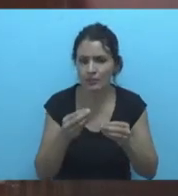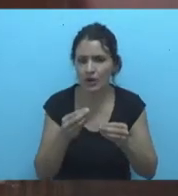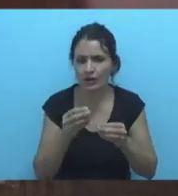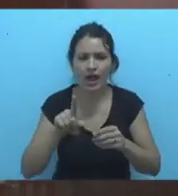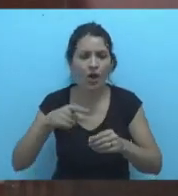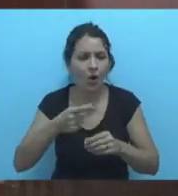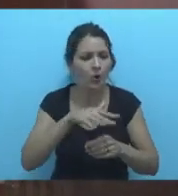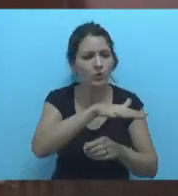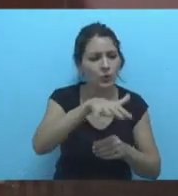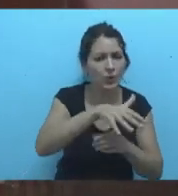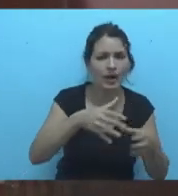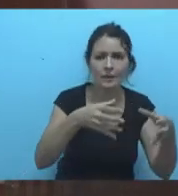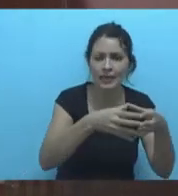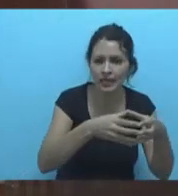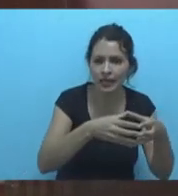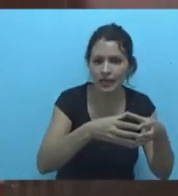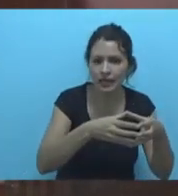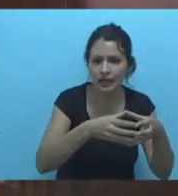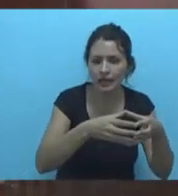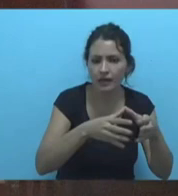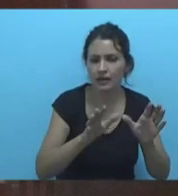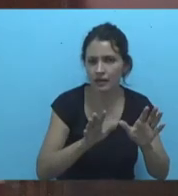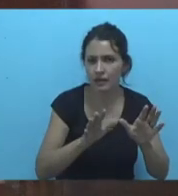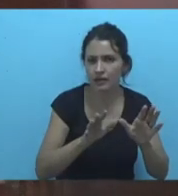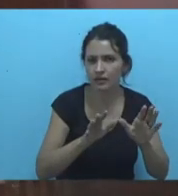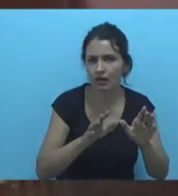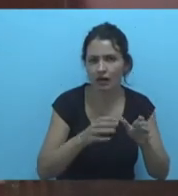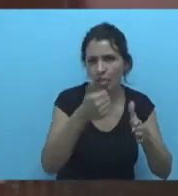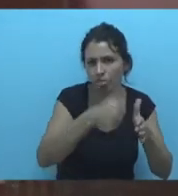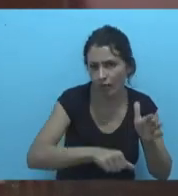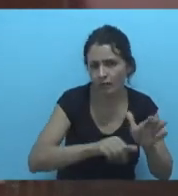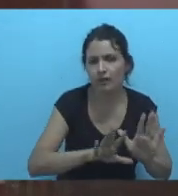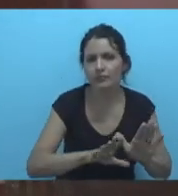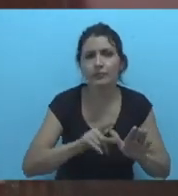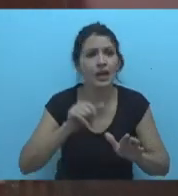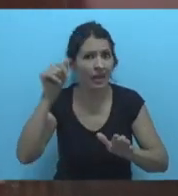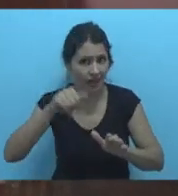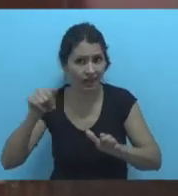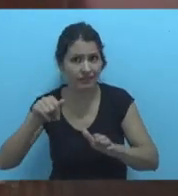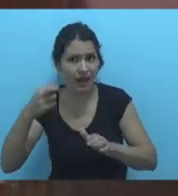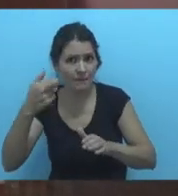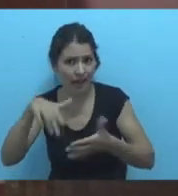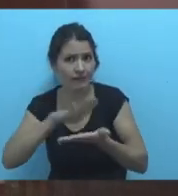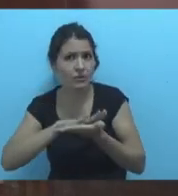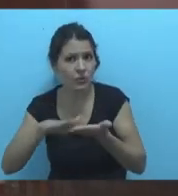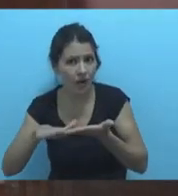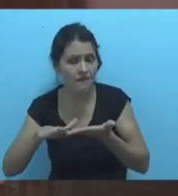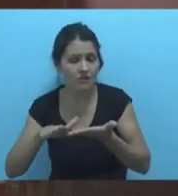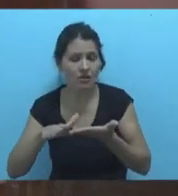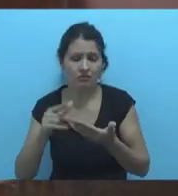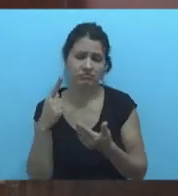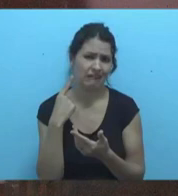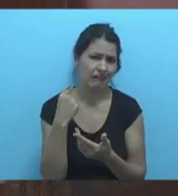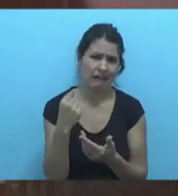pequeñas comunidades. Y es el Plan Incluir, duramente criticado en esta Cámara de Diputados, duramente criticado por algunos dirigentes de la